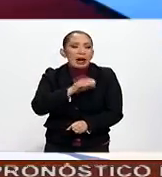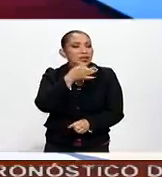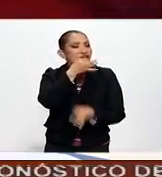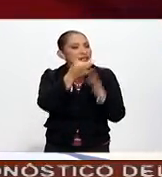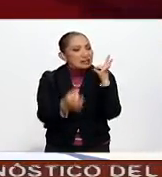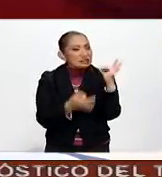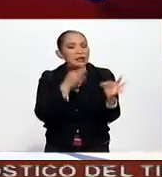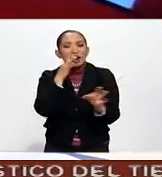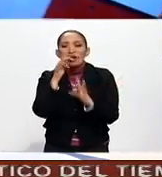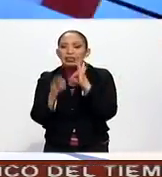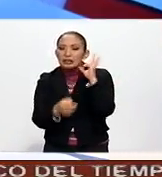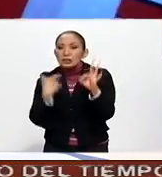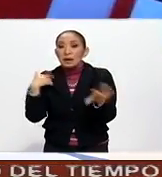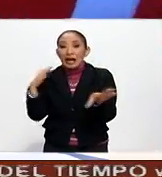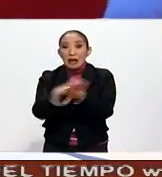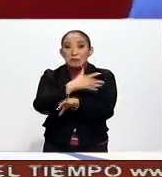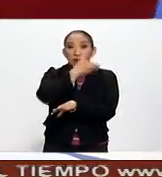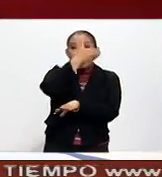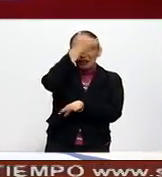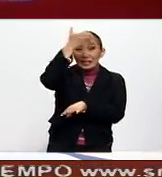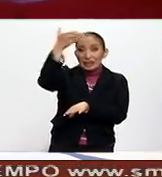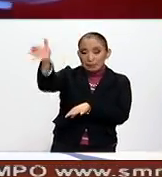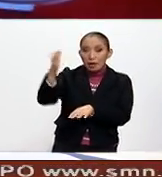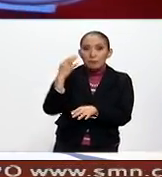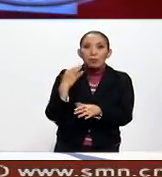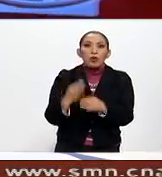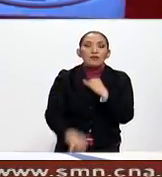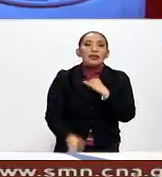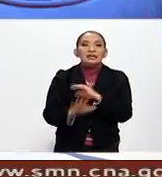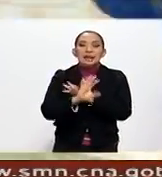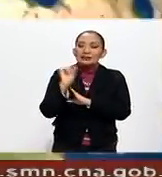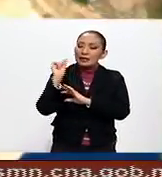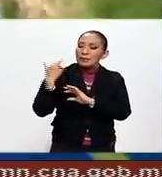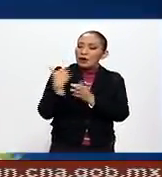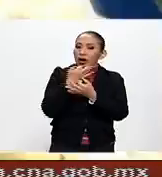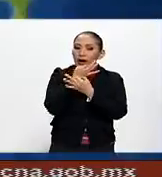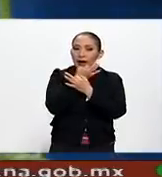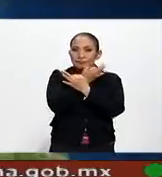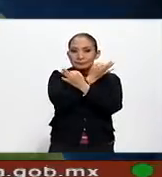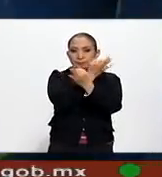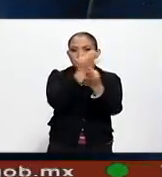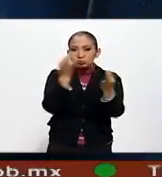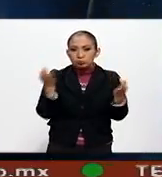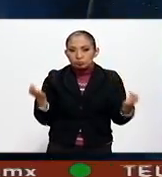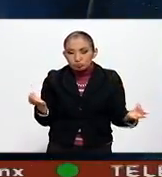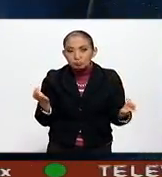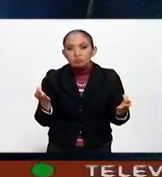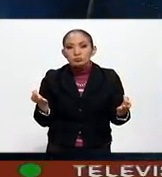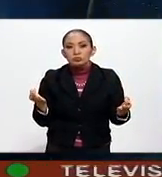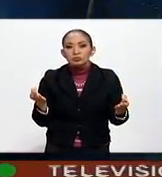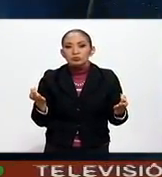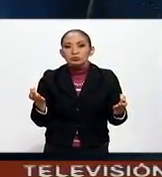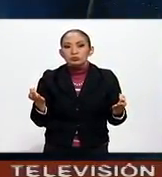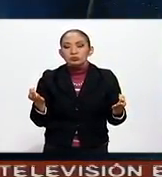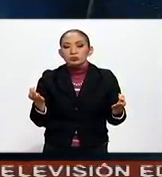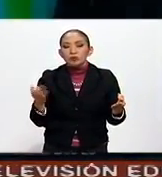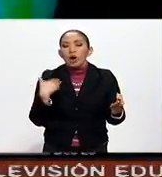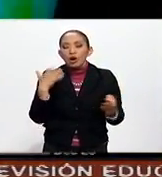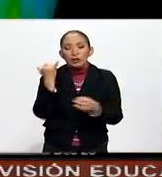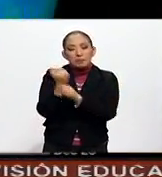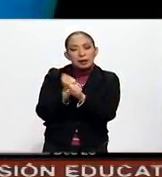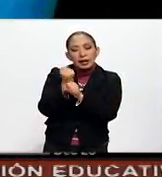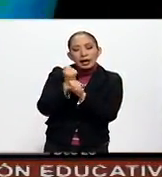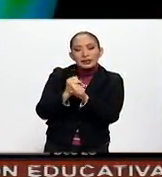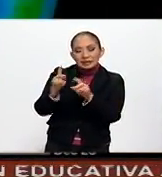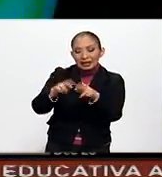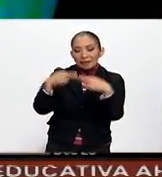noticias y luchar justamente contra el cambio climático, finalmente se acaba de dar a conocer que, de acuerdo con un estudio publicado en la